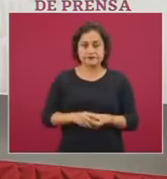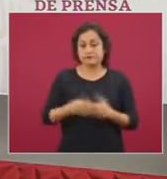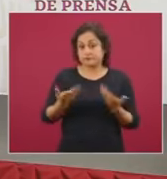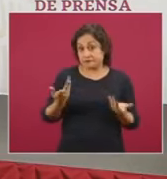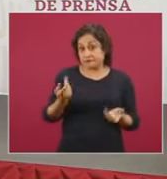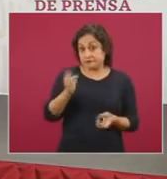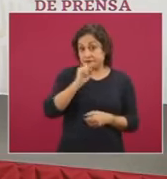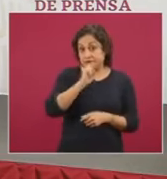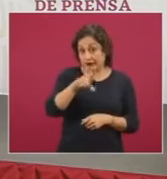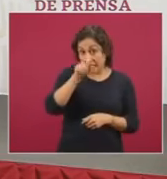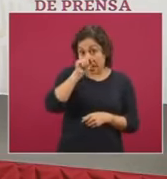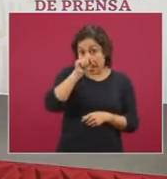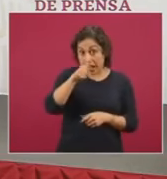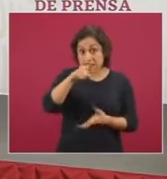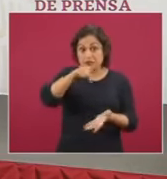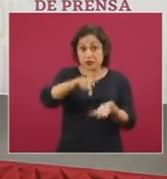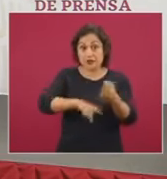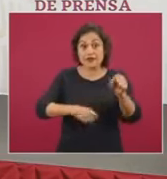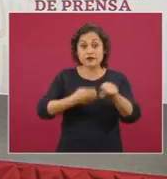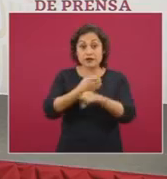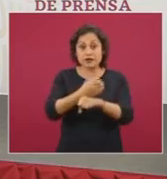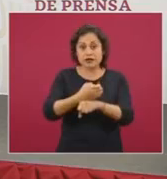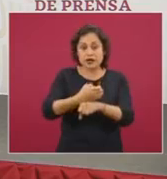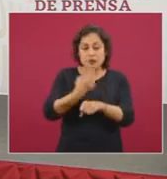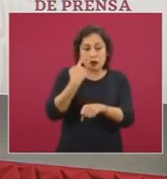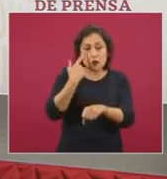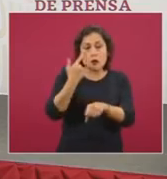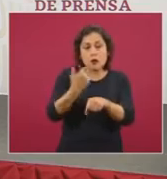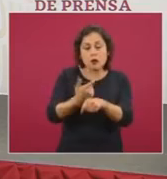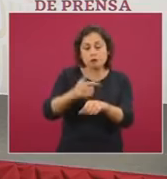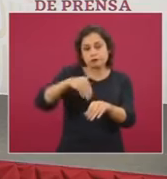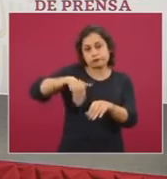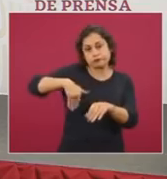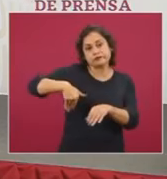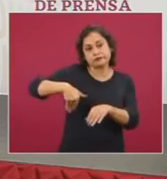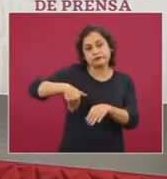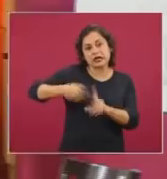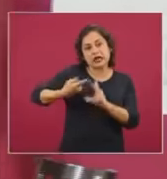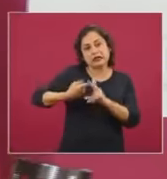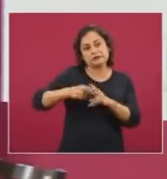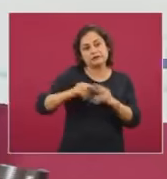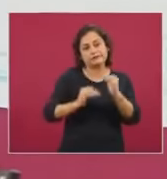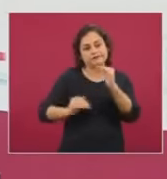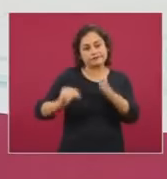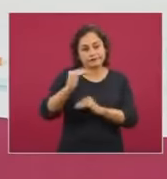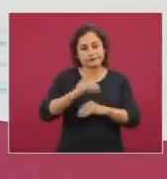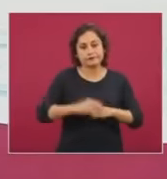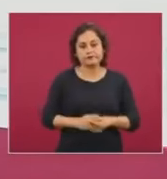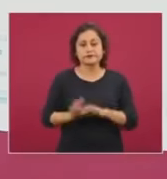como se vio, es de esos estados que tiene en las últimas semanas un ascenso. El Estado de